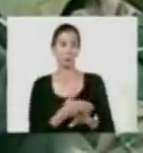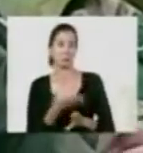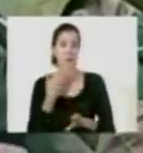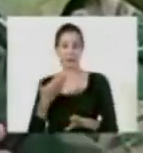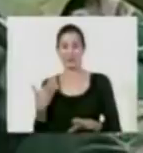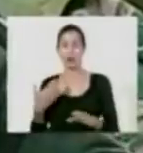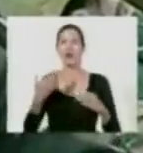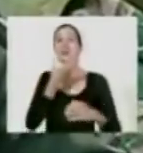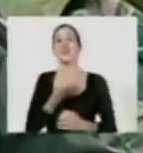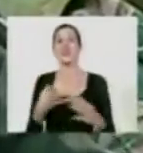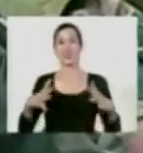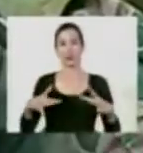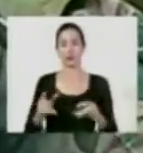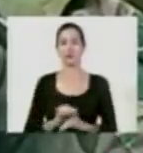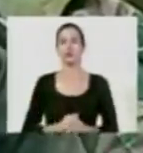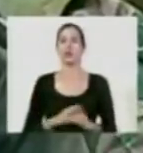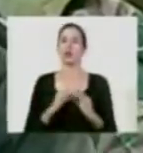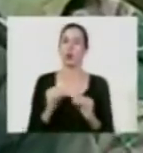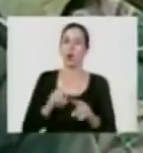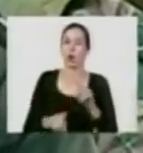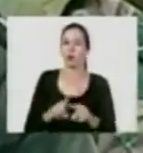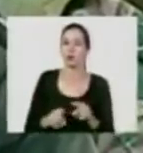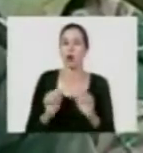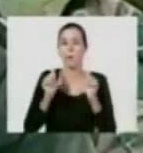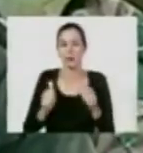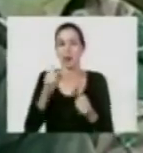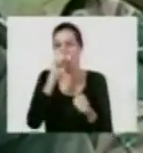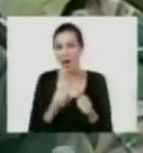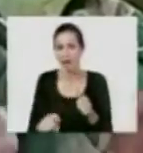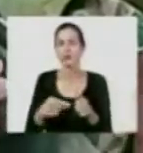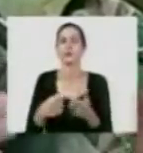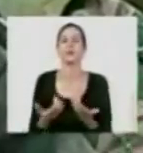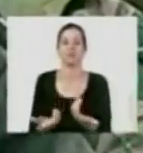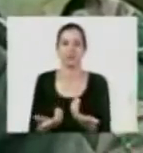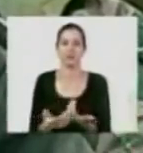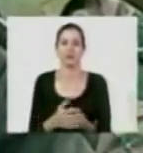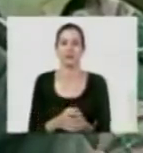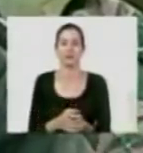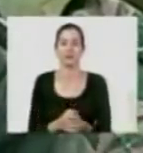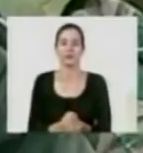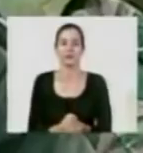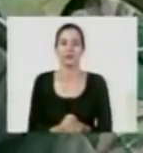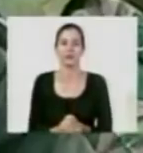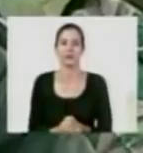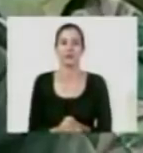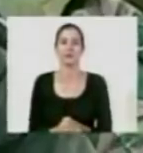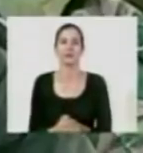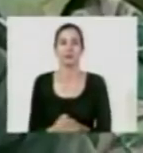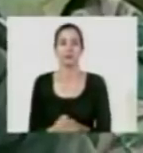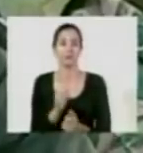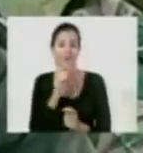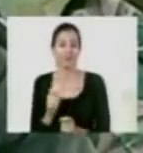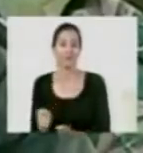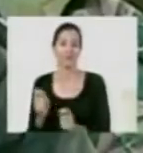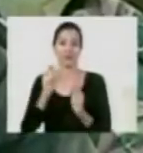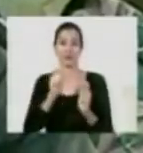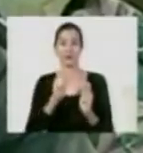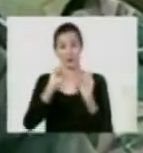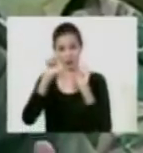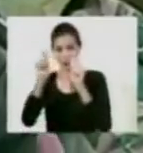e incluso todo lo que implica los primeros días del año, bueno, el turno que le correspondió estar al frente de sus